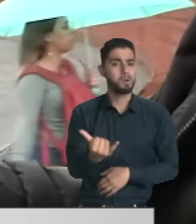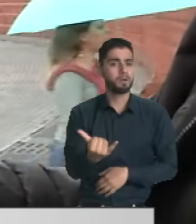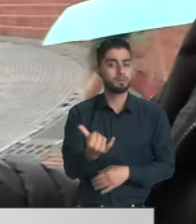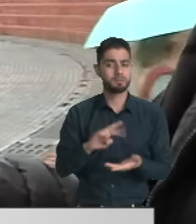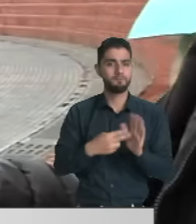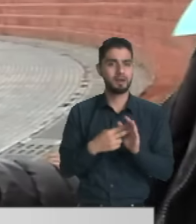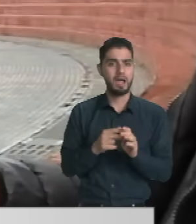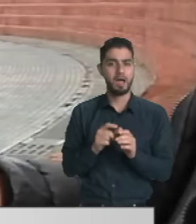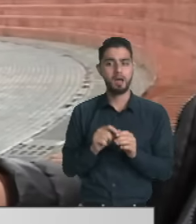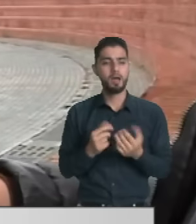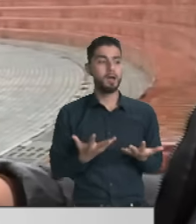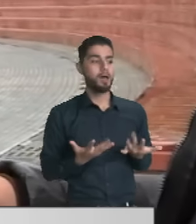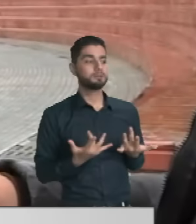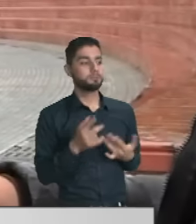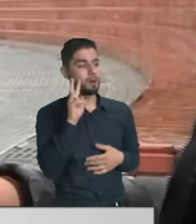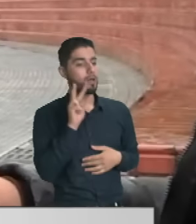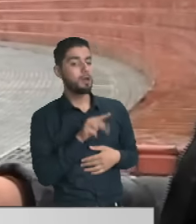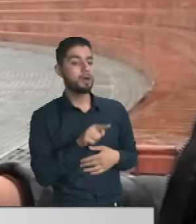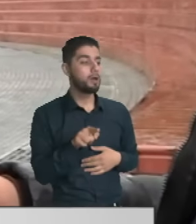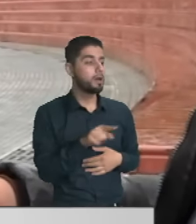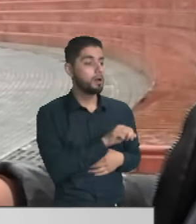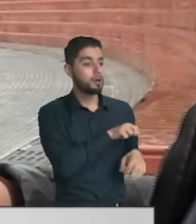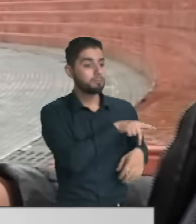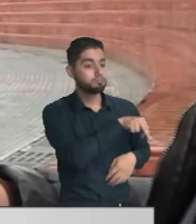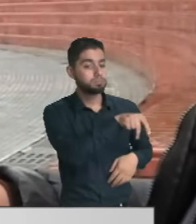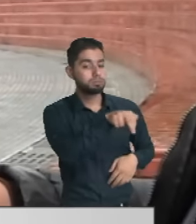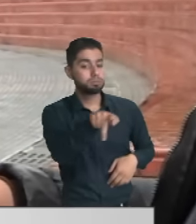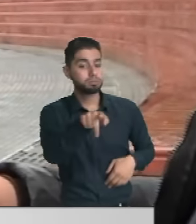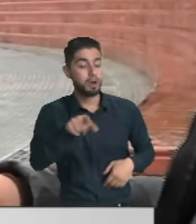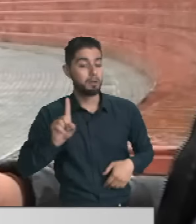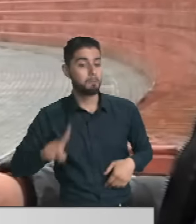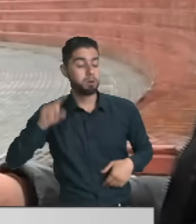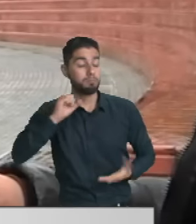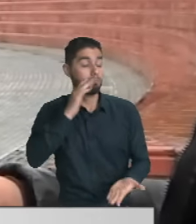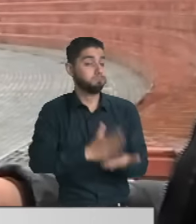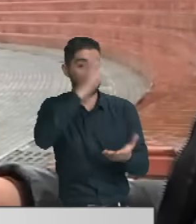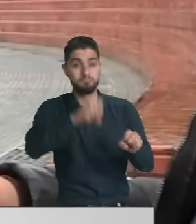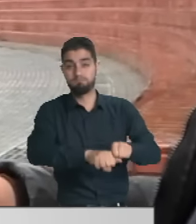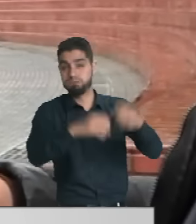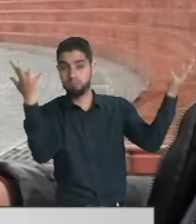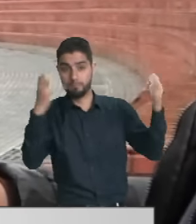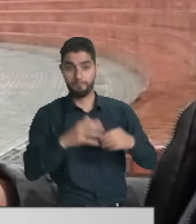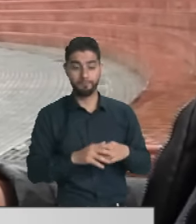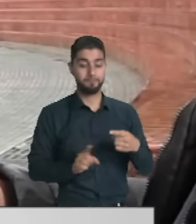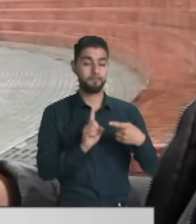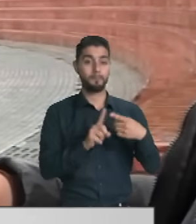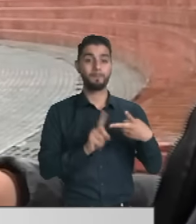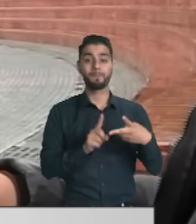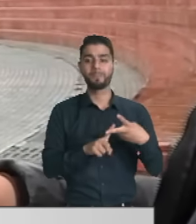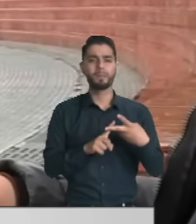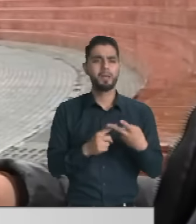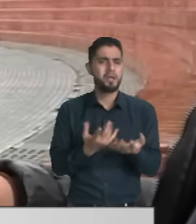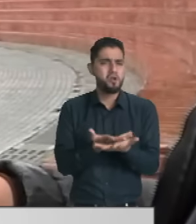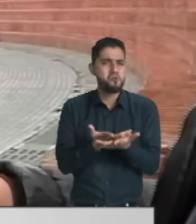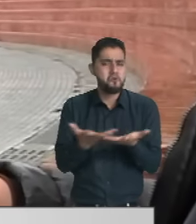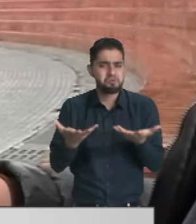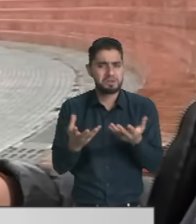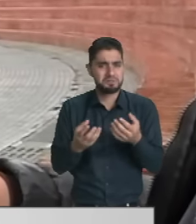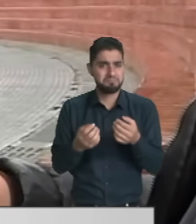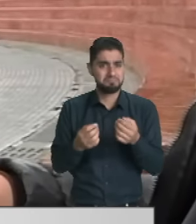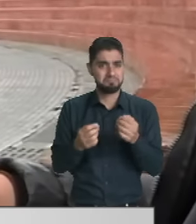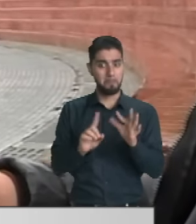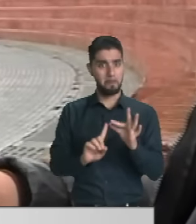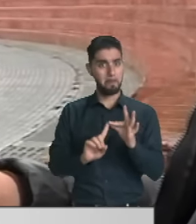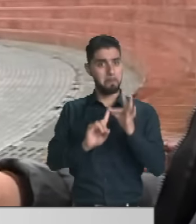hacerlo, es preintencional. Segundo, con artefactos explosivos improvisados. Y tercero,